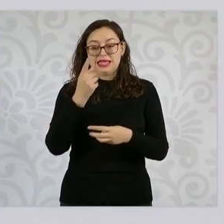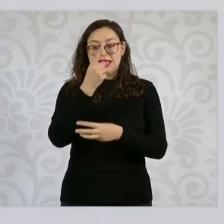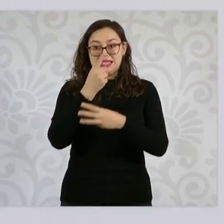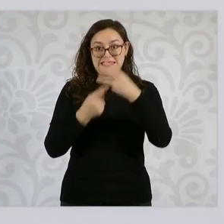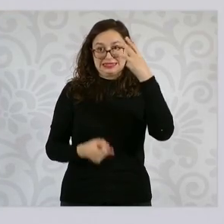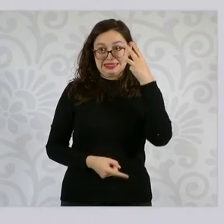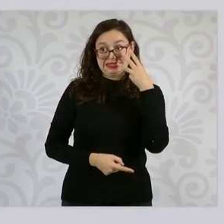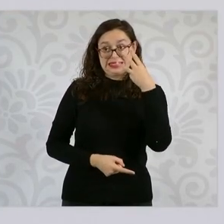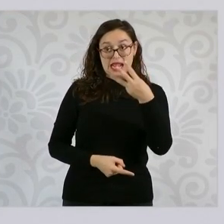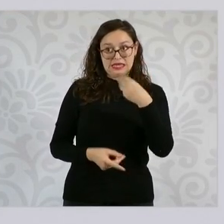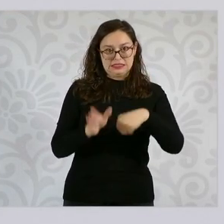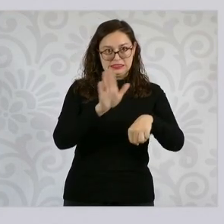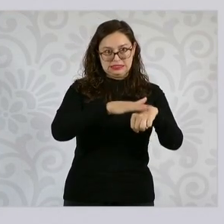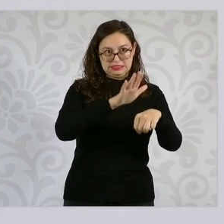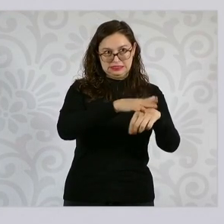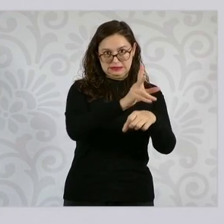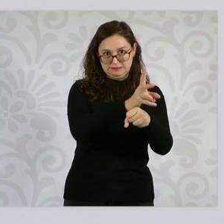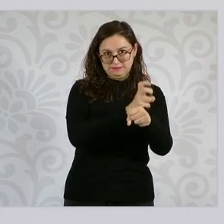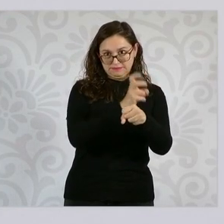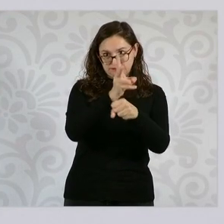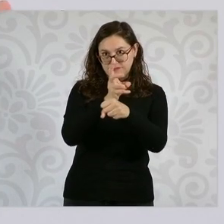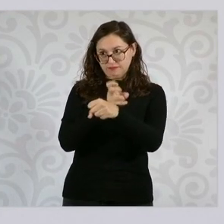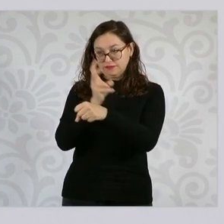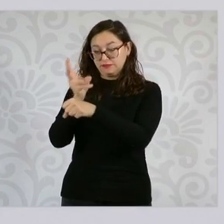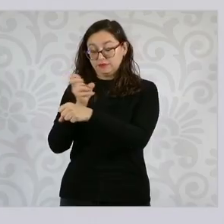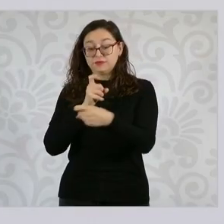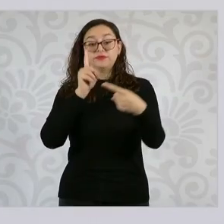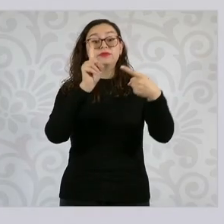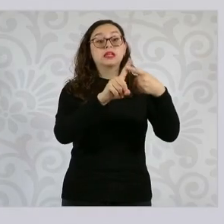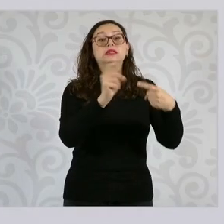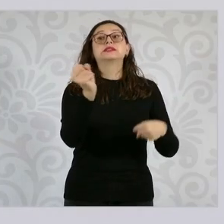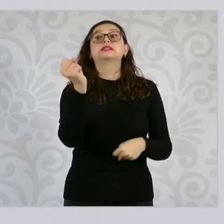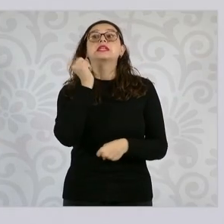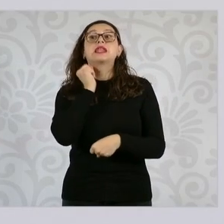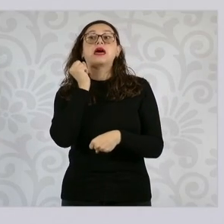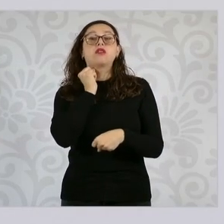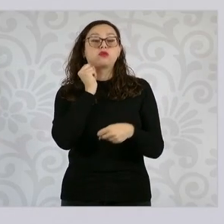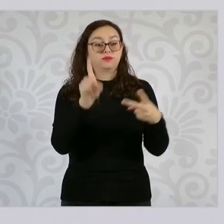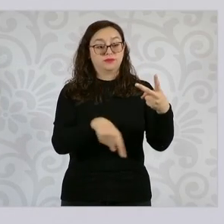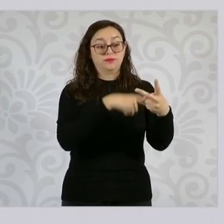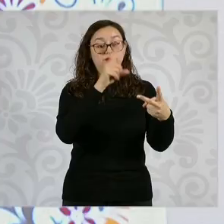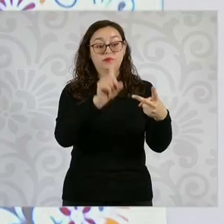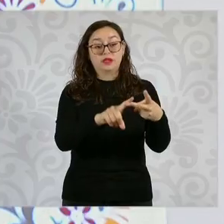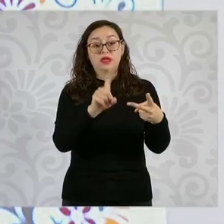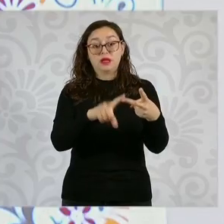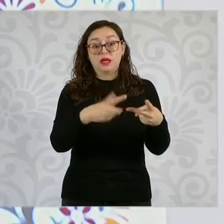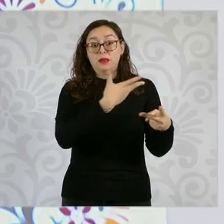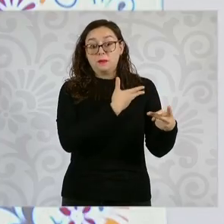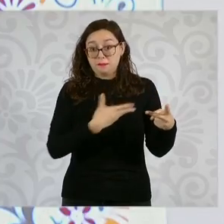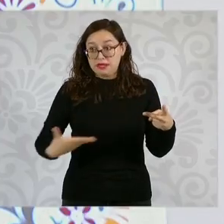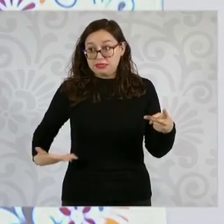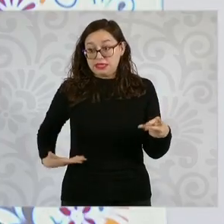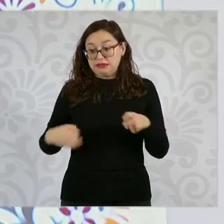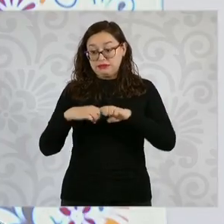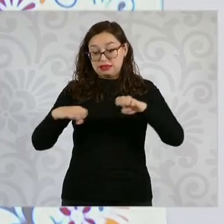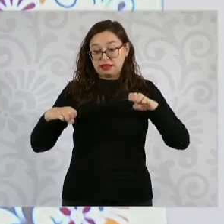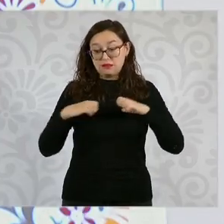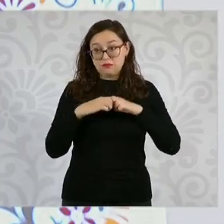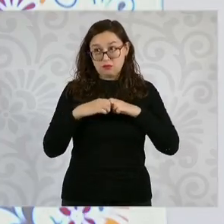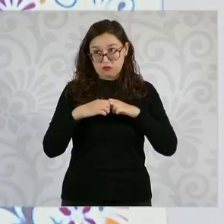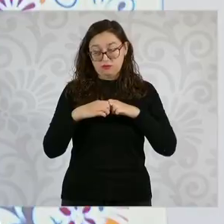el Ejecutivo, o sea, la presidenta y su equipo, vamos a lanzar una convocatoria